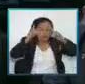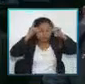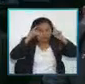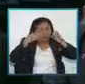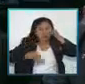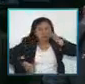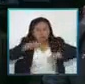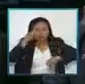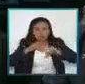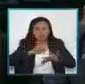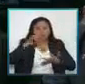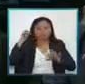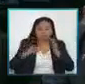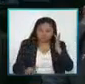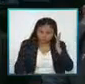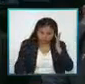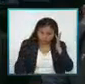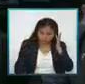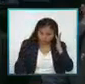de la justicia del país.